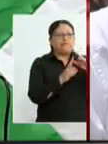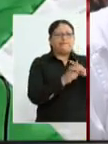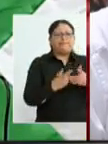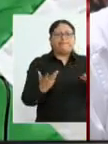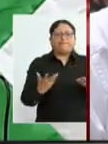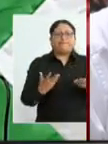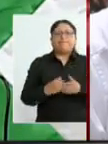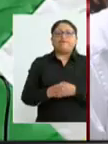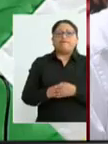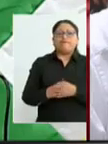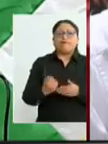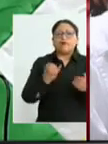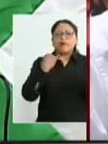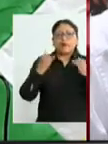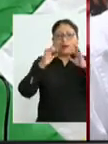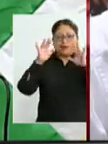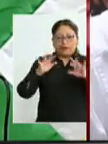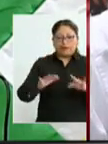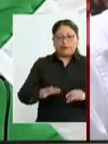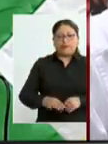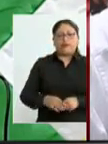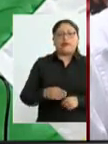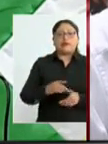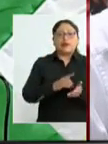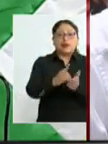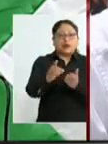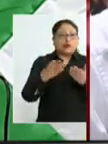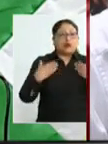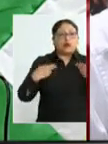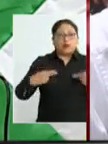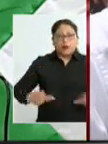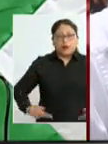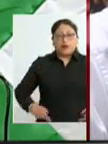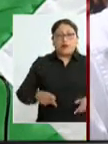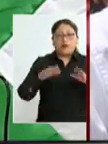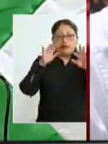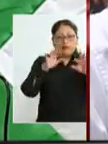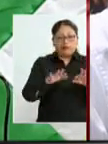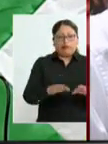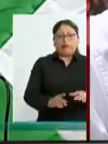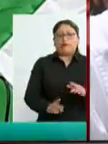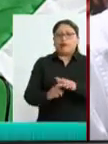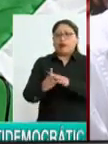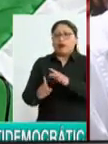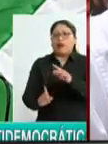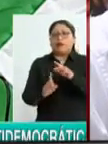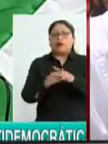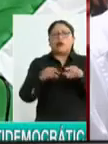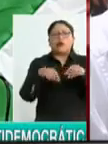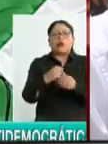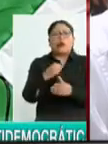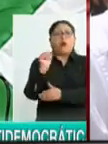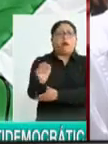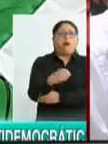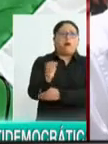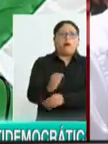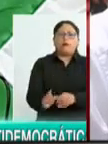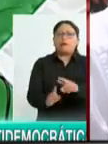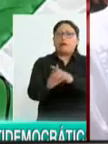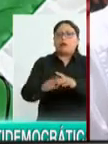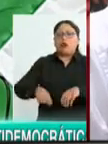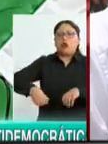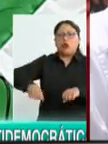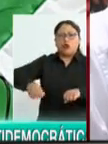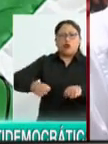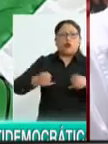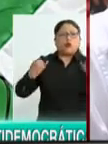expertos independientes como el GIEI y reconocidos a nivel internacional como grupos que operan de manera